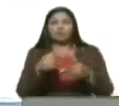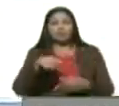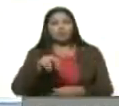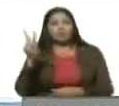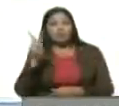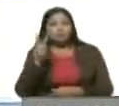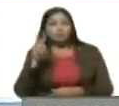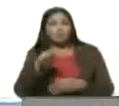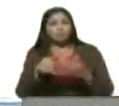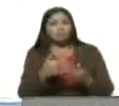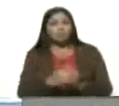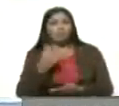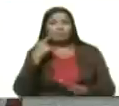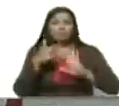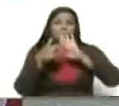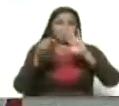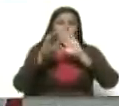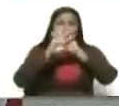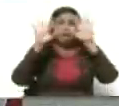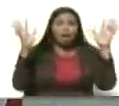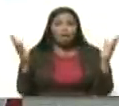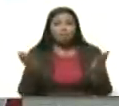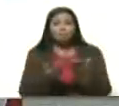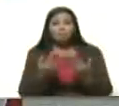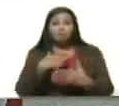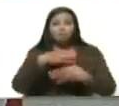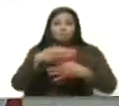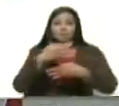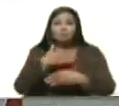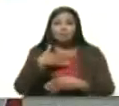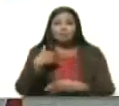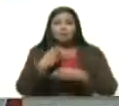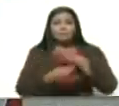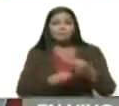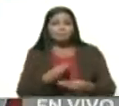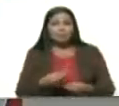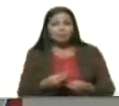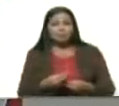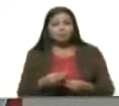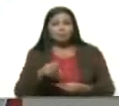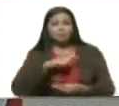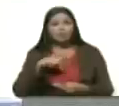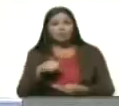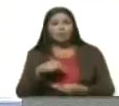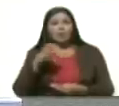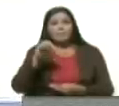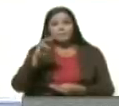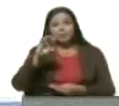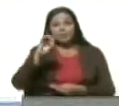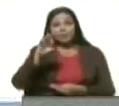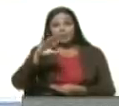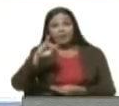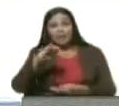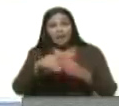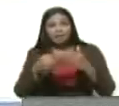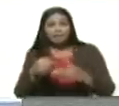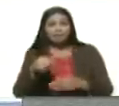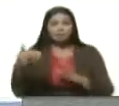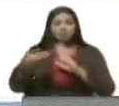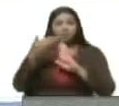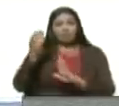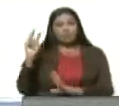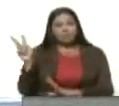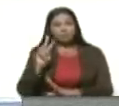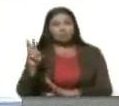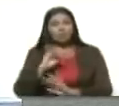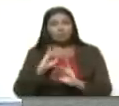Venezuela, ante el mundo del intento del gobierno del señor Macri en Argentina contra Venezuela.